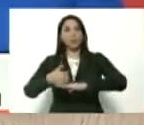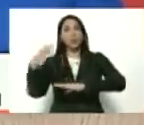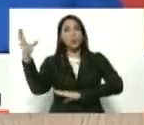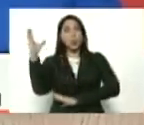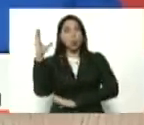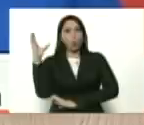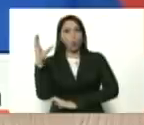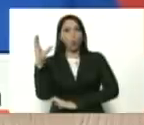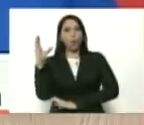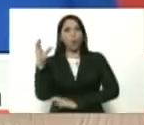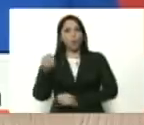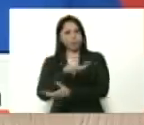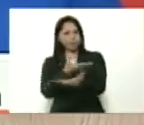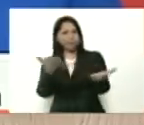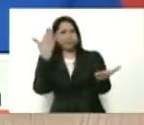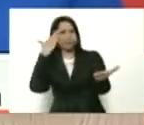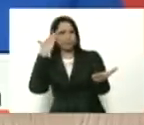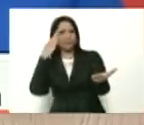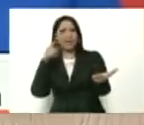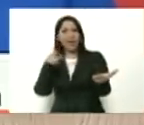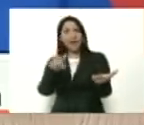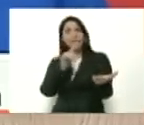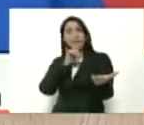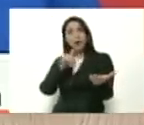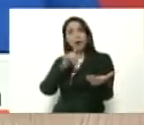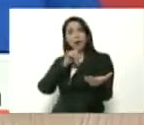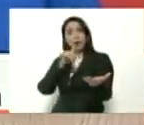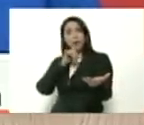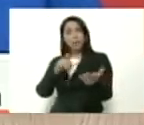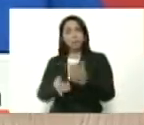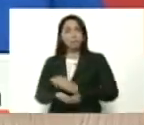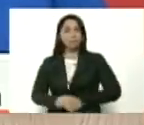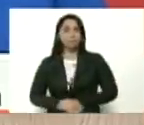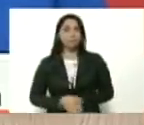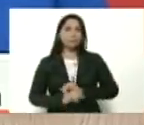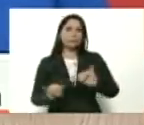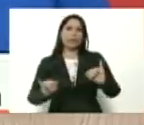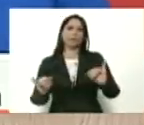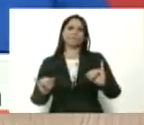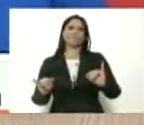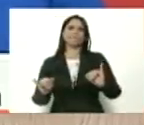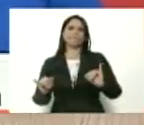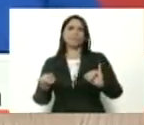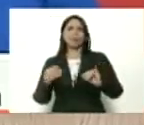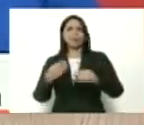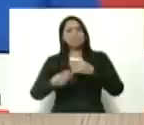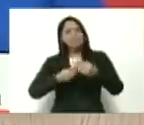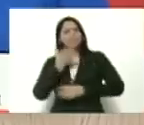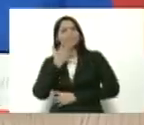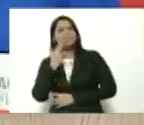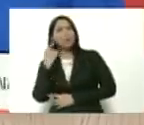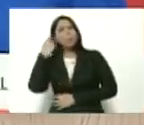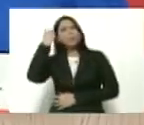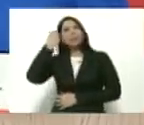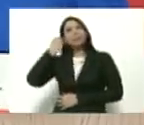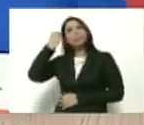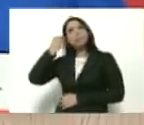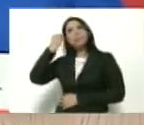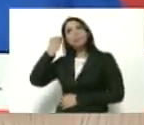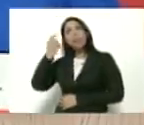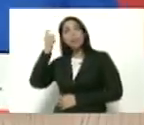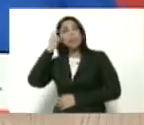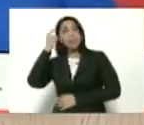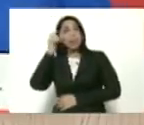Colombia. Ustedes saben, bueno, esta es una noticia que nos debe llamar a todos a la reflexión, que el día 27 de